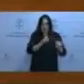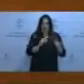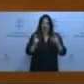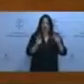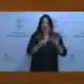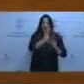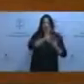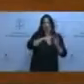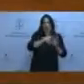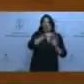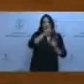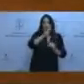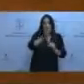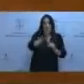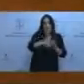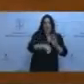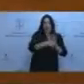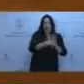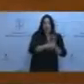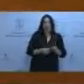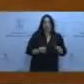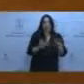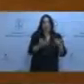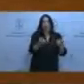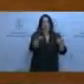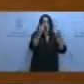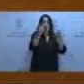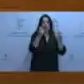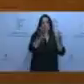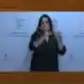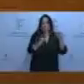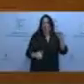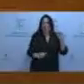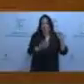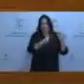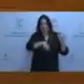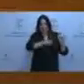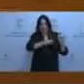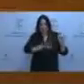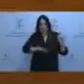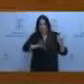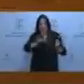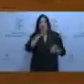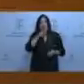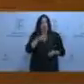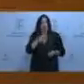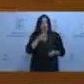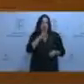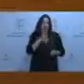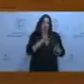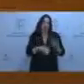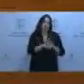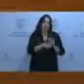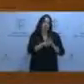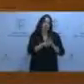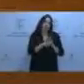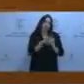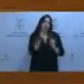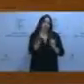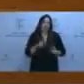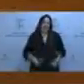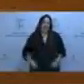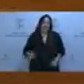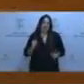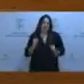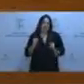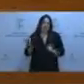años sigue con el menor número de alumnos de España y eso sucede porque sigue siendo un atraco al bolsillo de las familias de los asturianos,